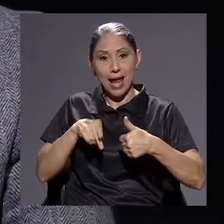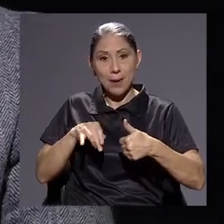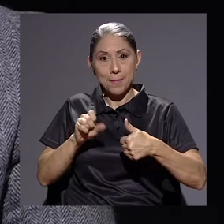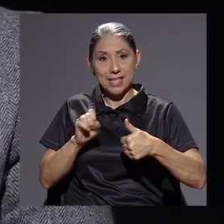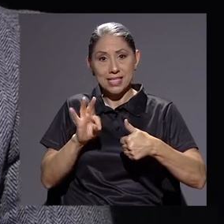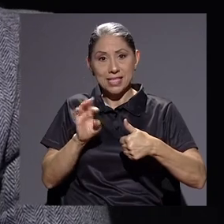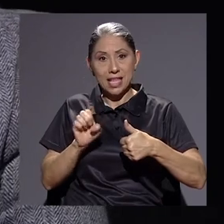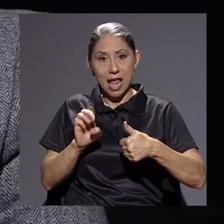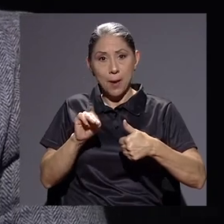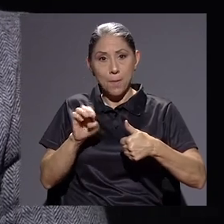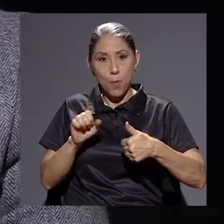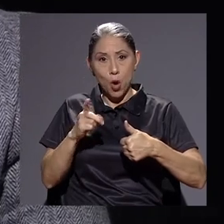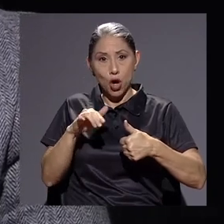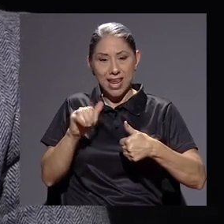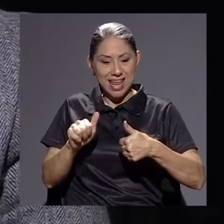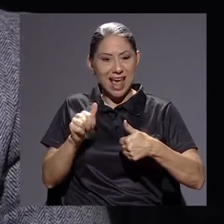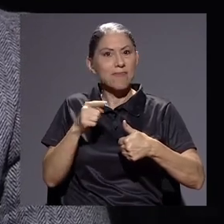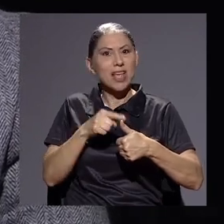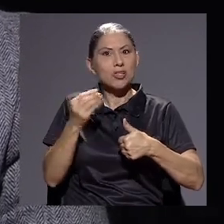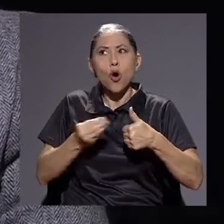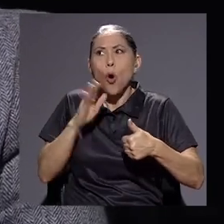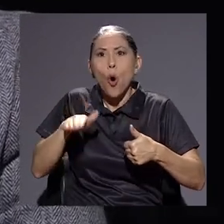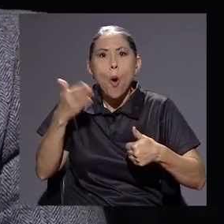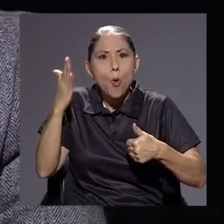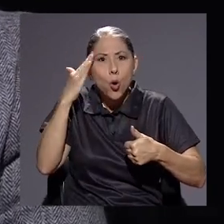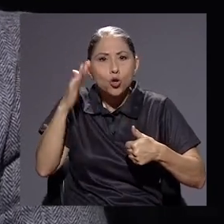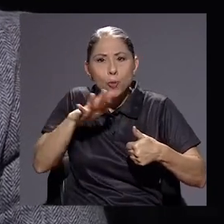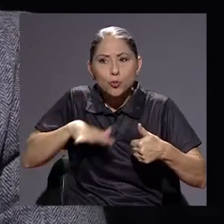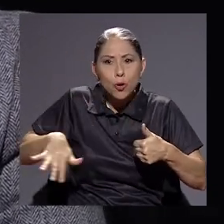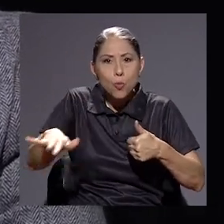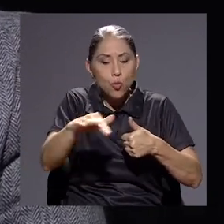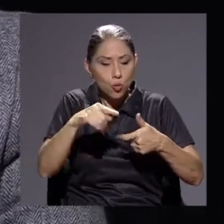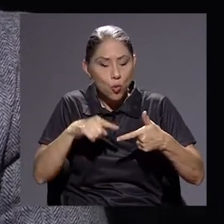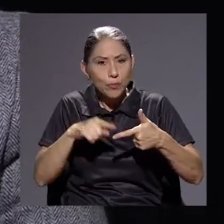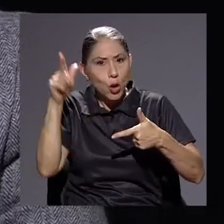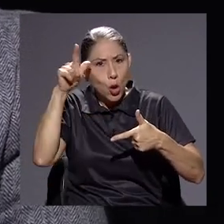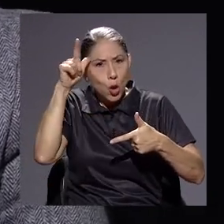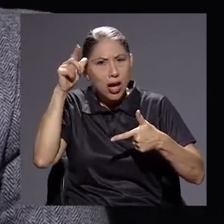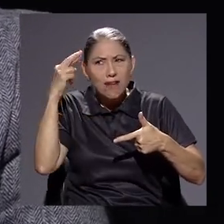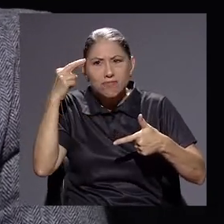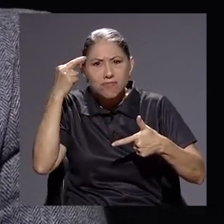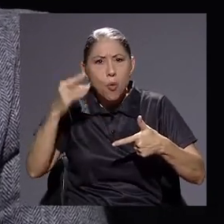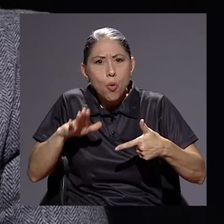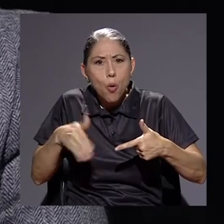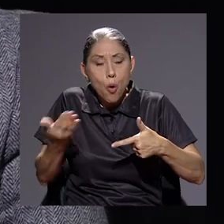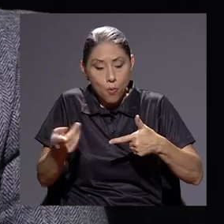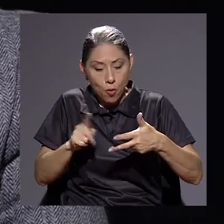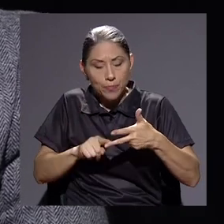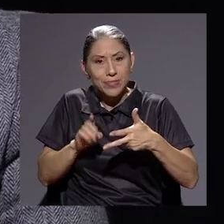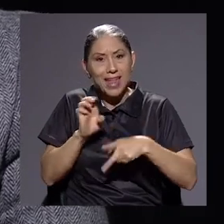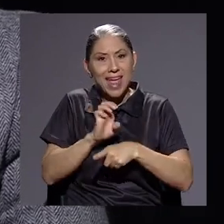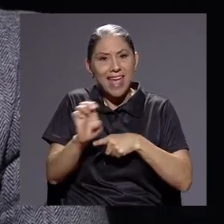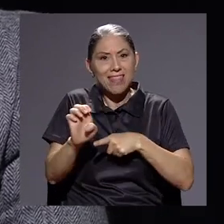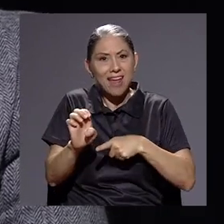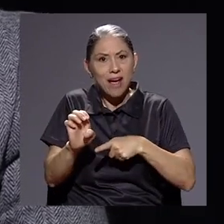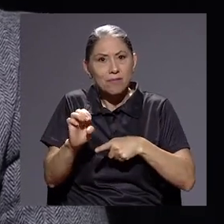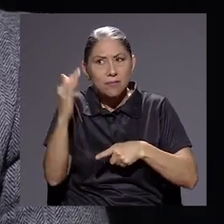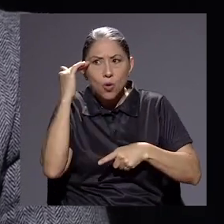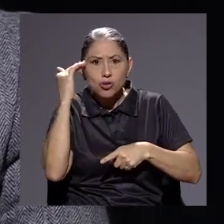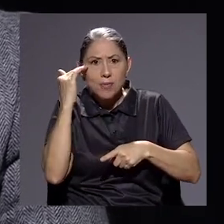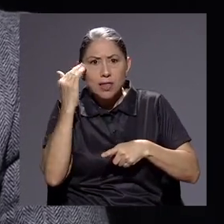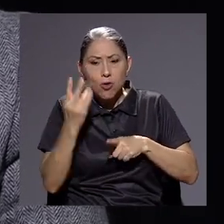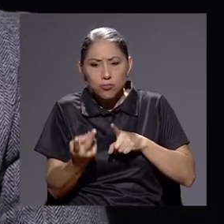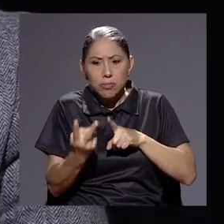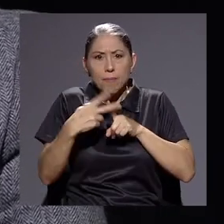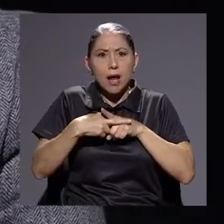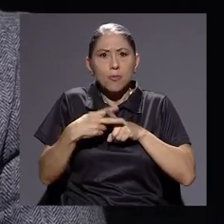cómo conocemos el mundo, digámoslo así, la lógica, cómo razonamos el conocimiento que tenemos, y la ética, cómo aplicamos el conocimiento,